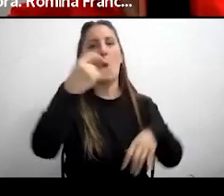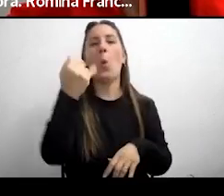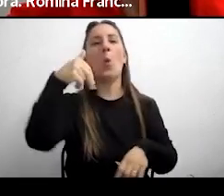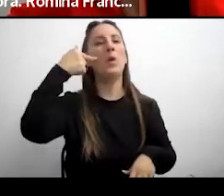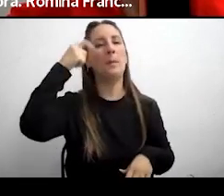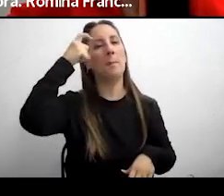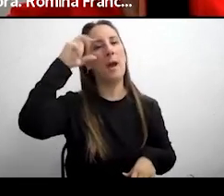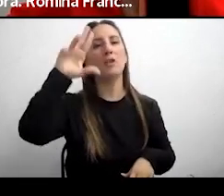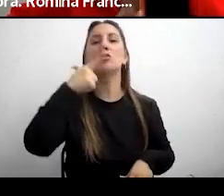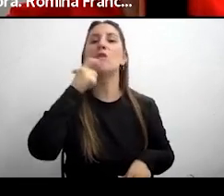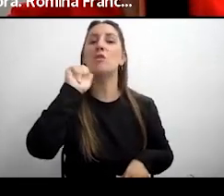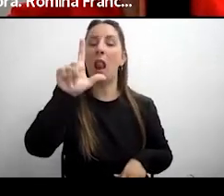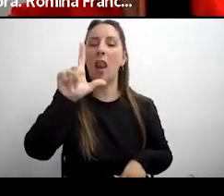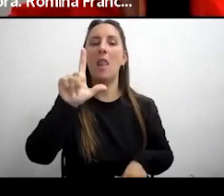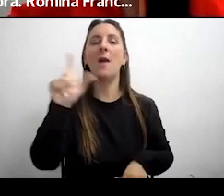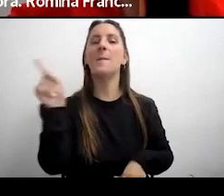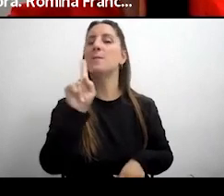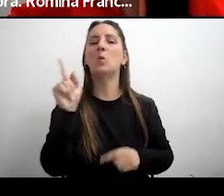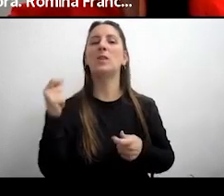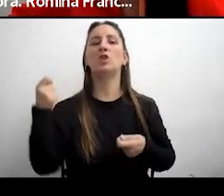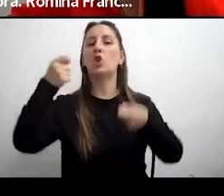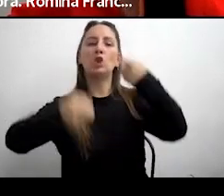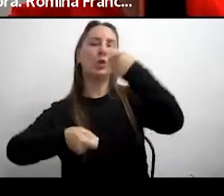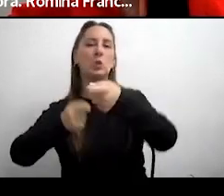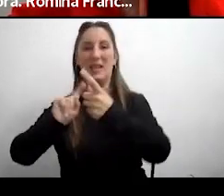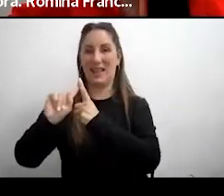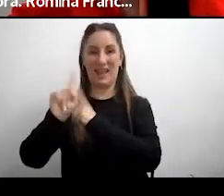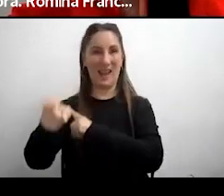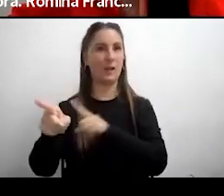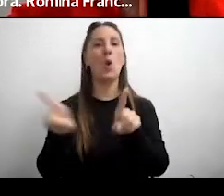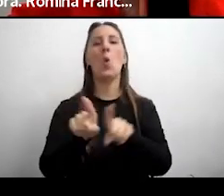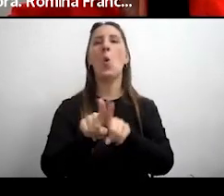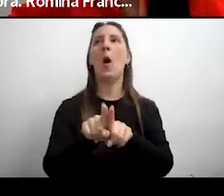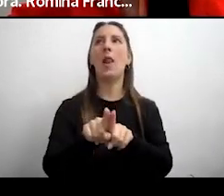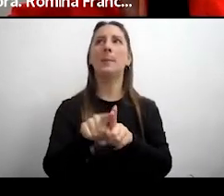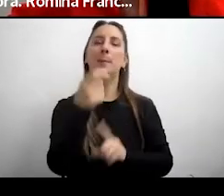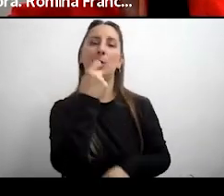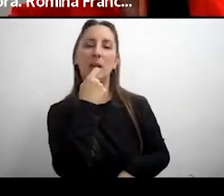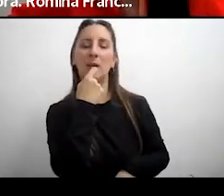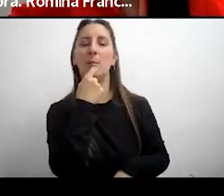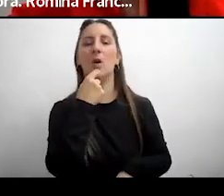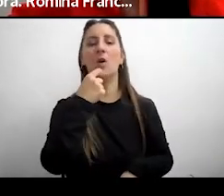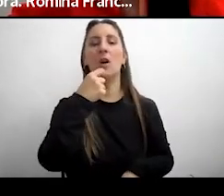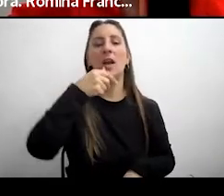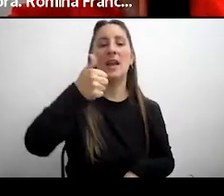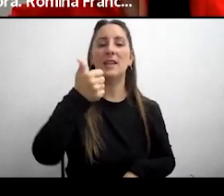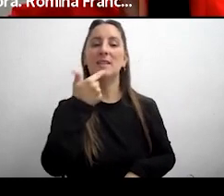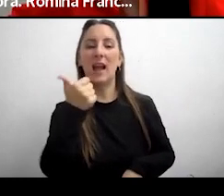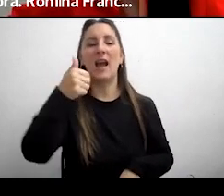sí no son contribuyentes directos, no son como por ejemplo lo son una SA, una